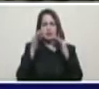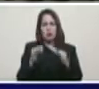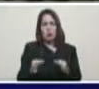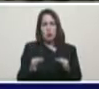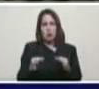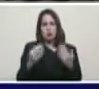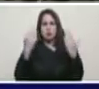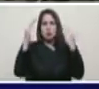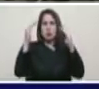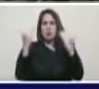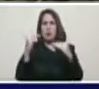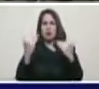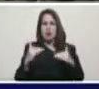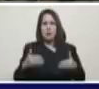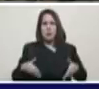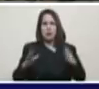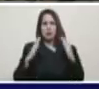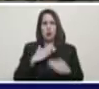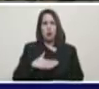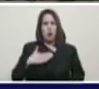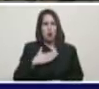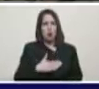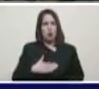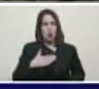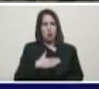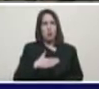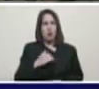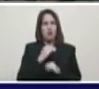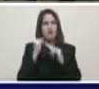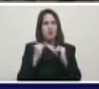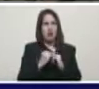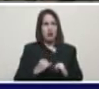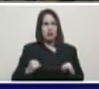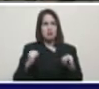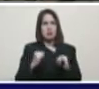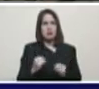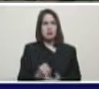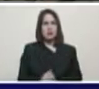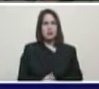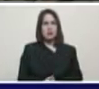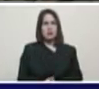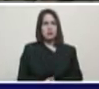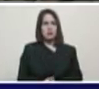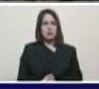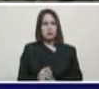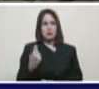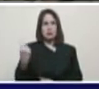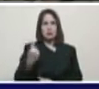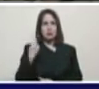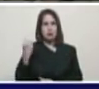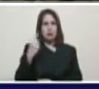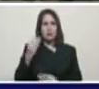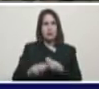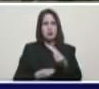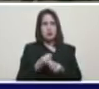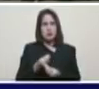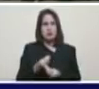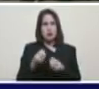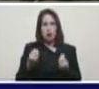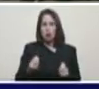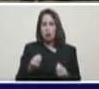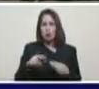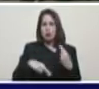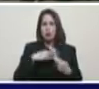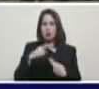cómodo su casa cómoda y están Felices ah eso solo se puede hacer en